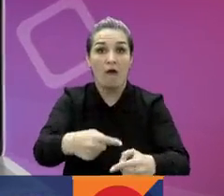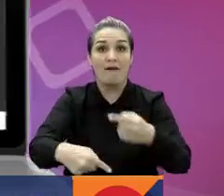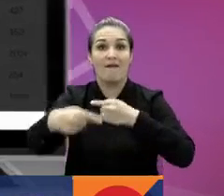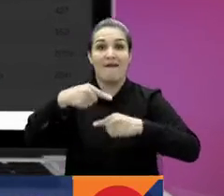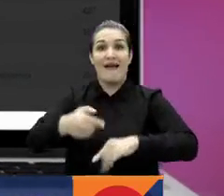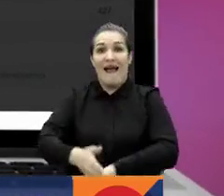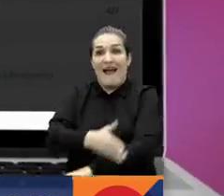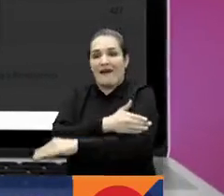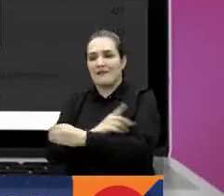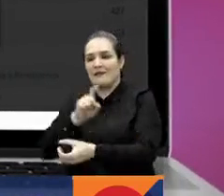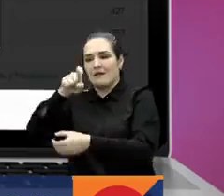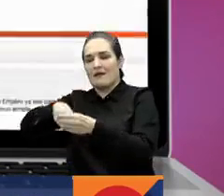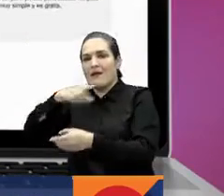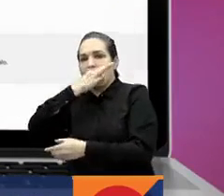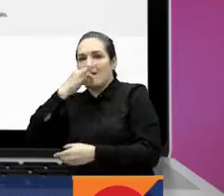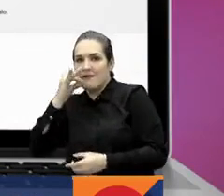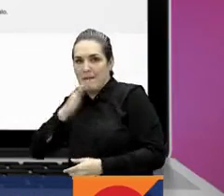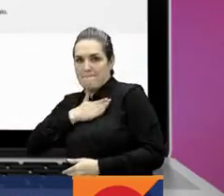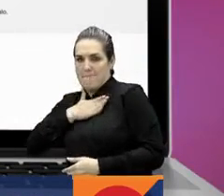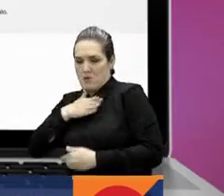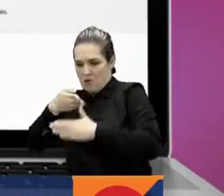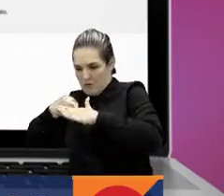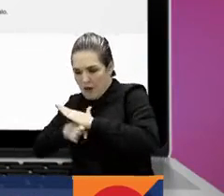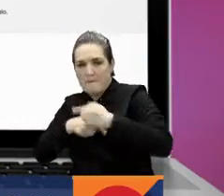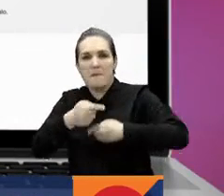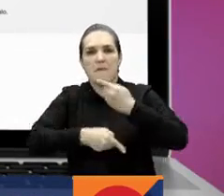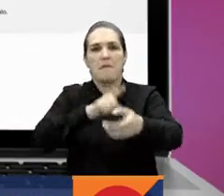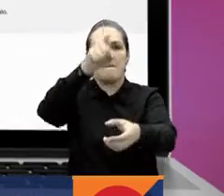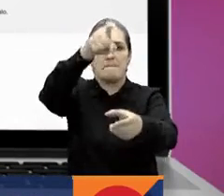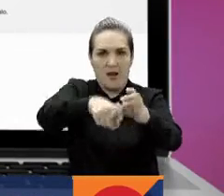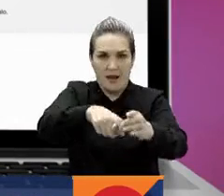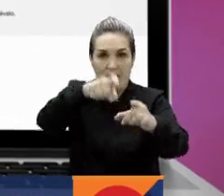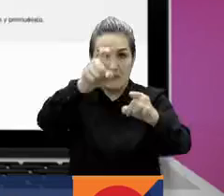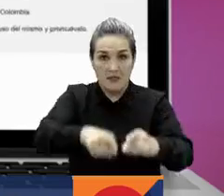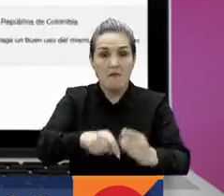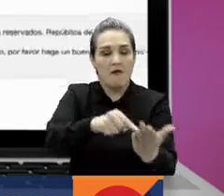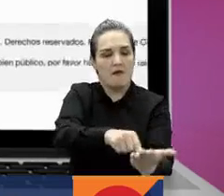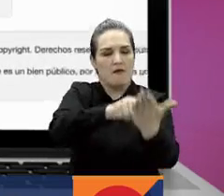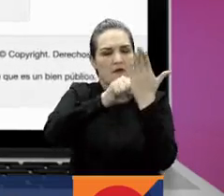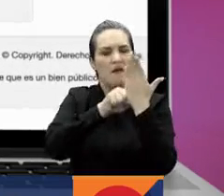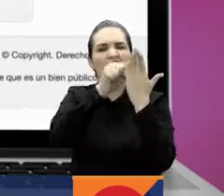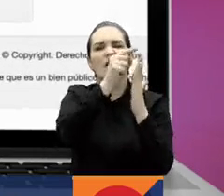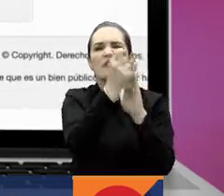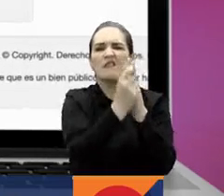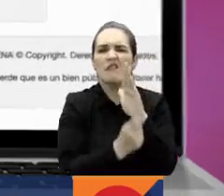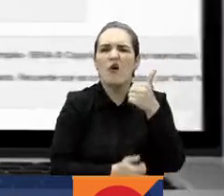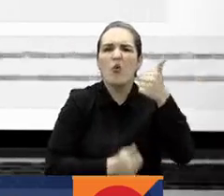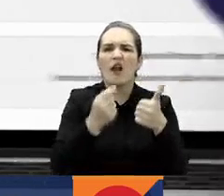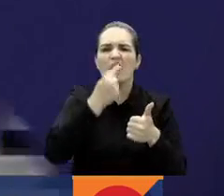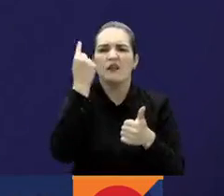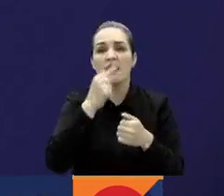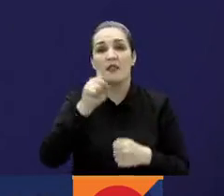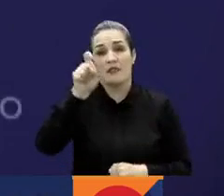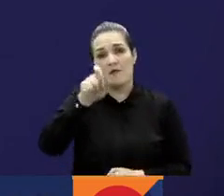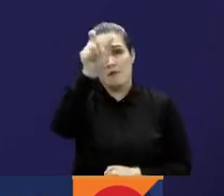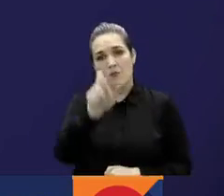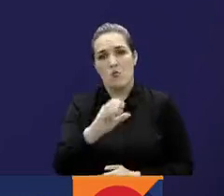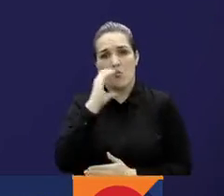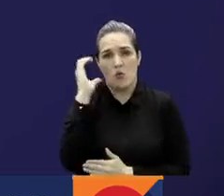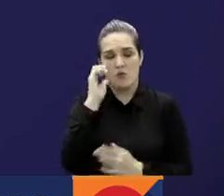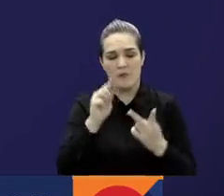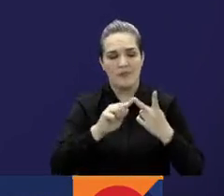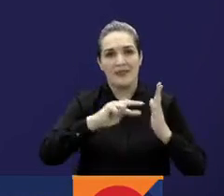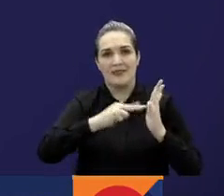debe crear un usuario y contraseña para registrar sus datos en la plataforma. Al ingresar, le aparecerán las generalidades y requisitos como ser colombiano, ser